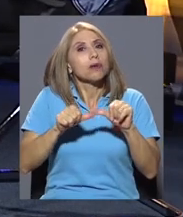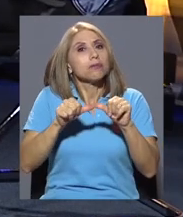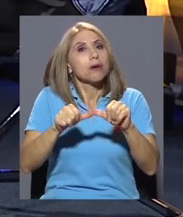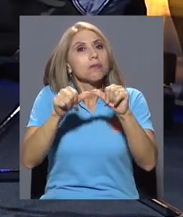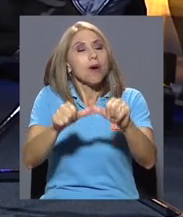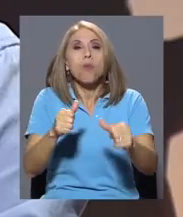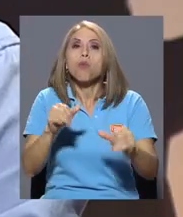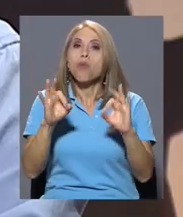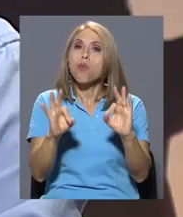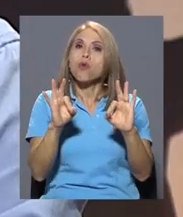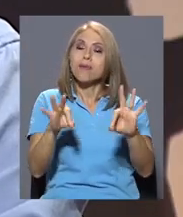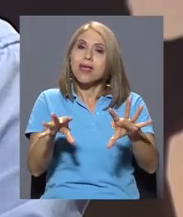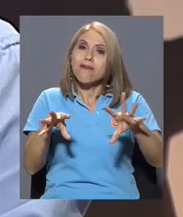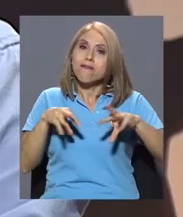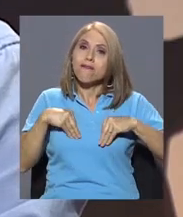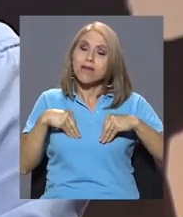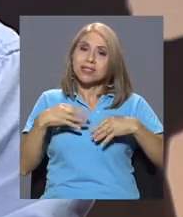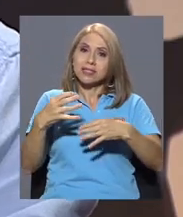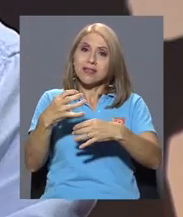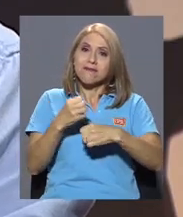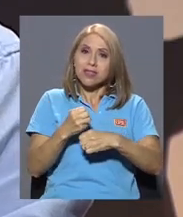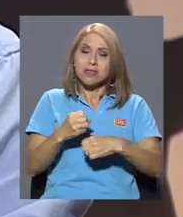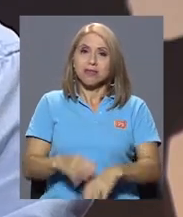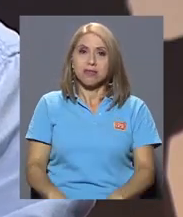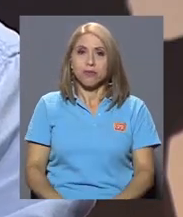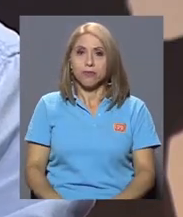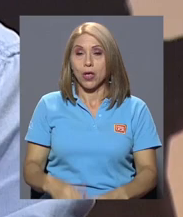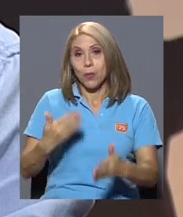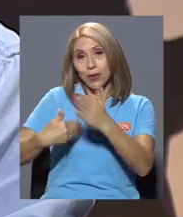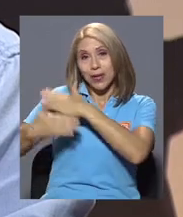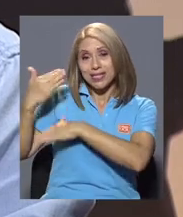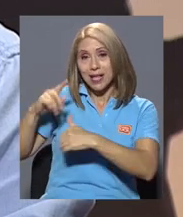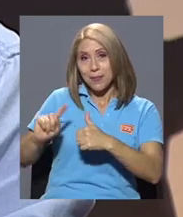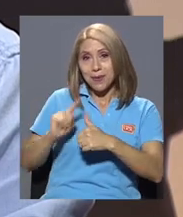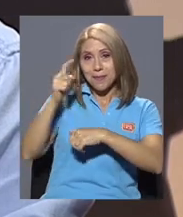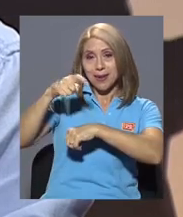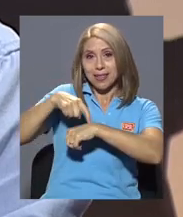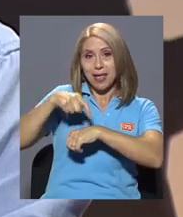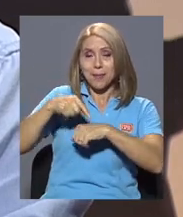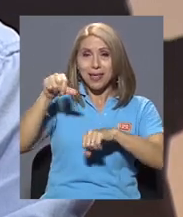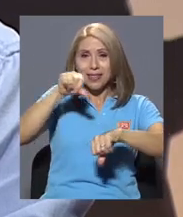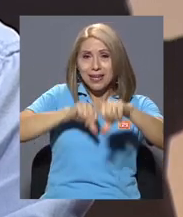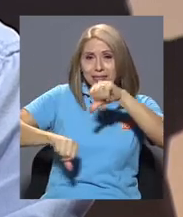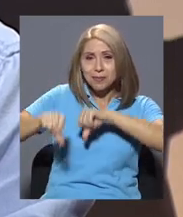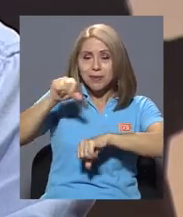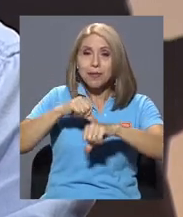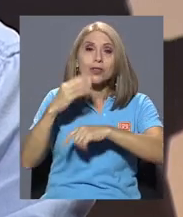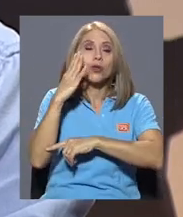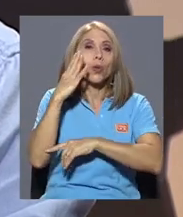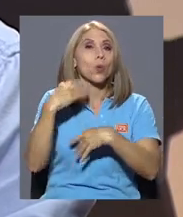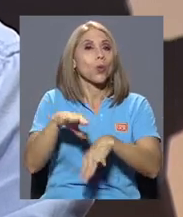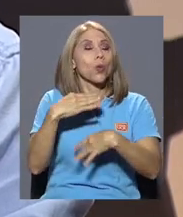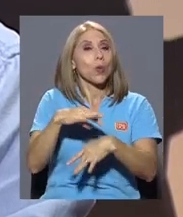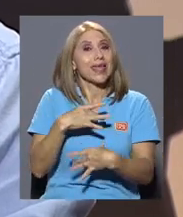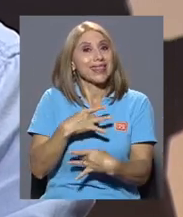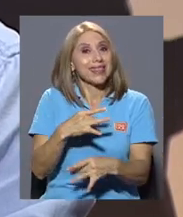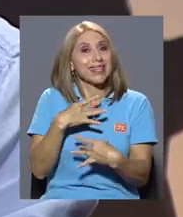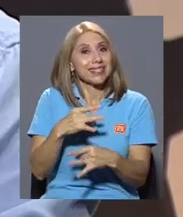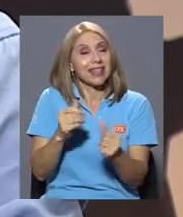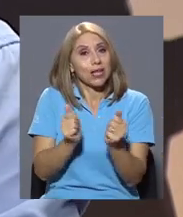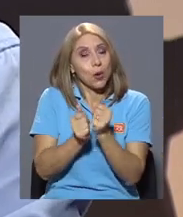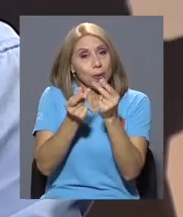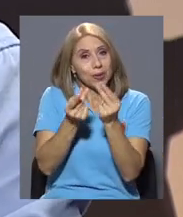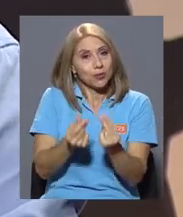tan buena acogida bueno esa primera etapa del experimento fue interesante a nivel de presupuesto porque